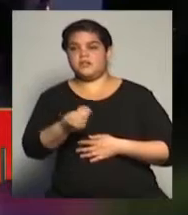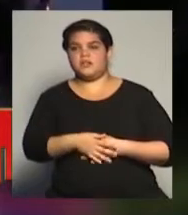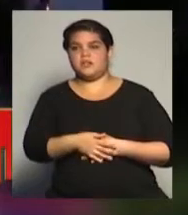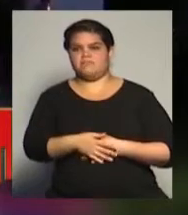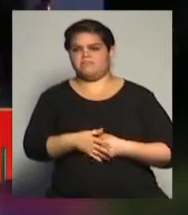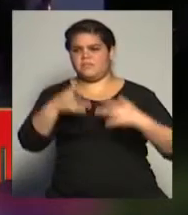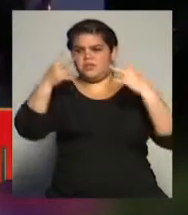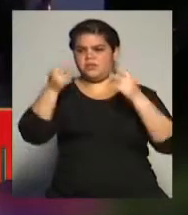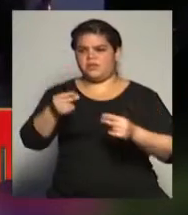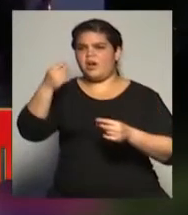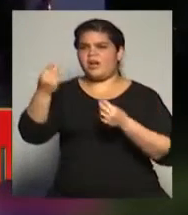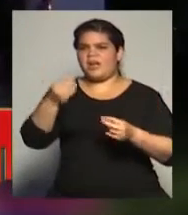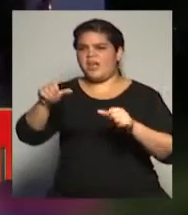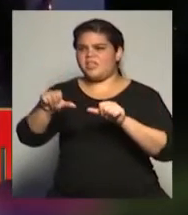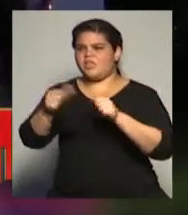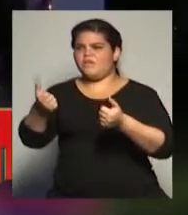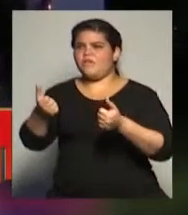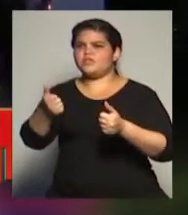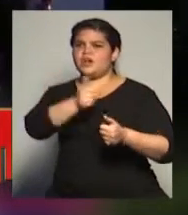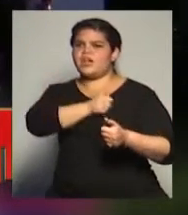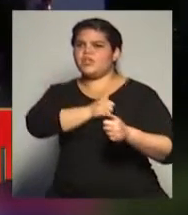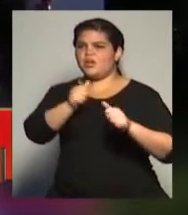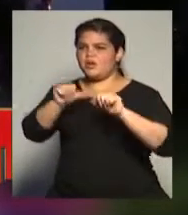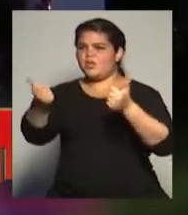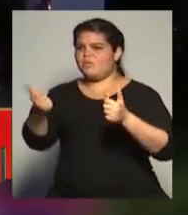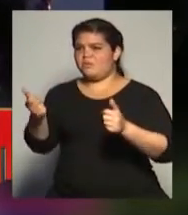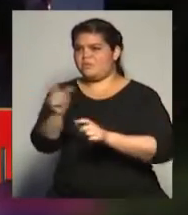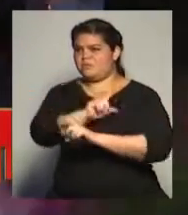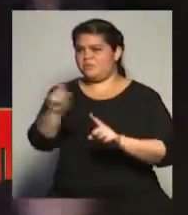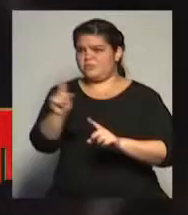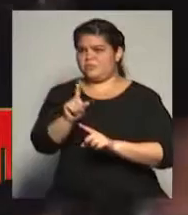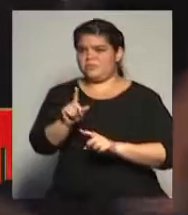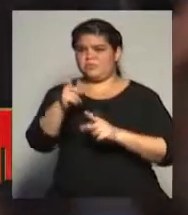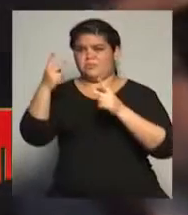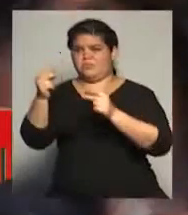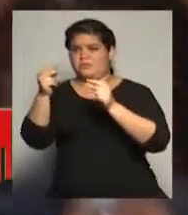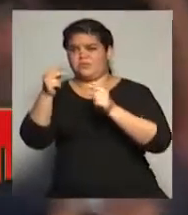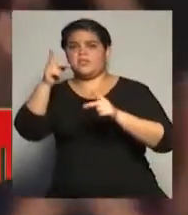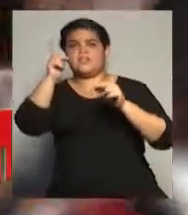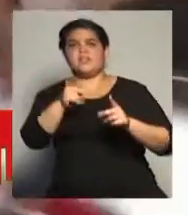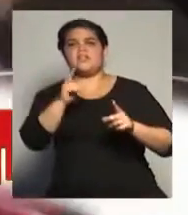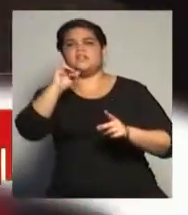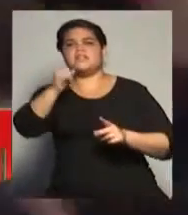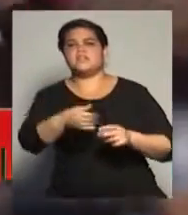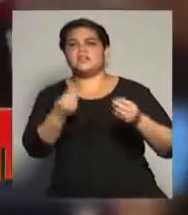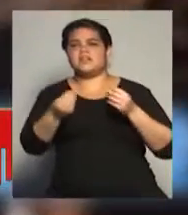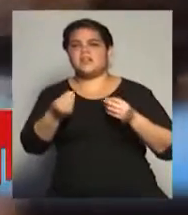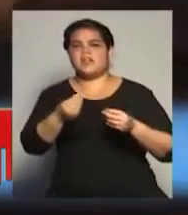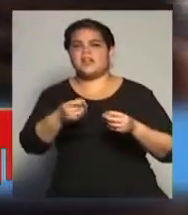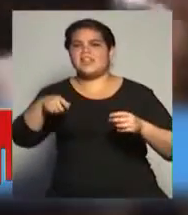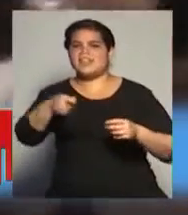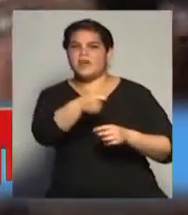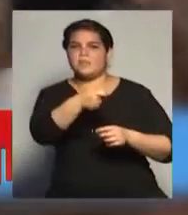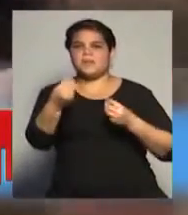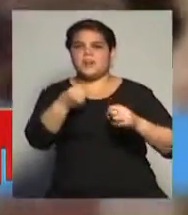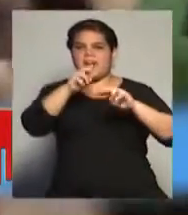negó que hubiera un divorcio católico. Por ejemplo, sí habló de la aceleración de los trámites para la